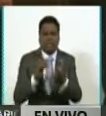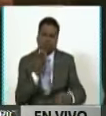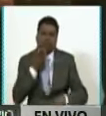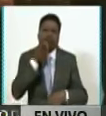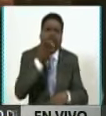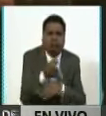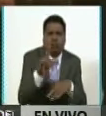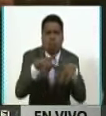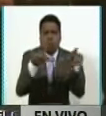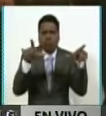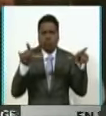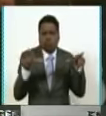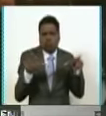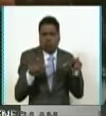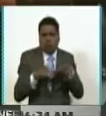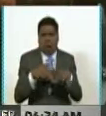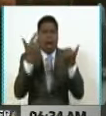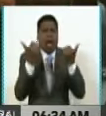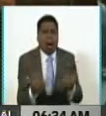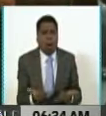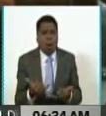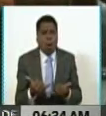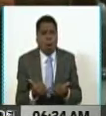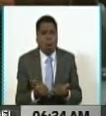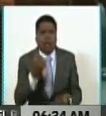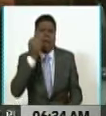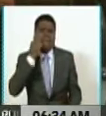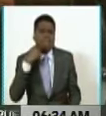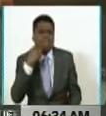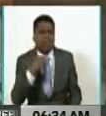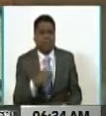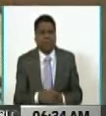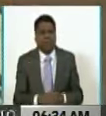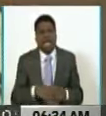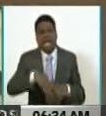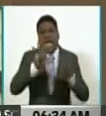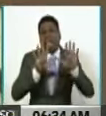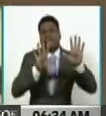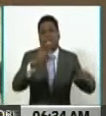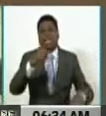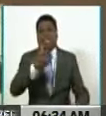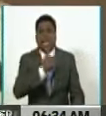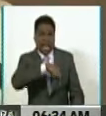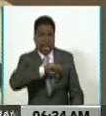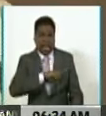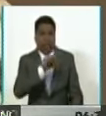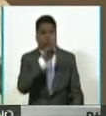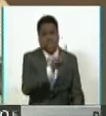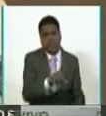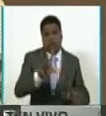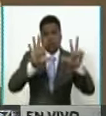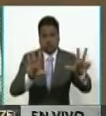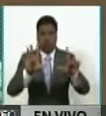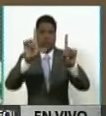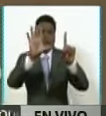Carlos, actual estado Cojedes, muere asesinado el 10 de enero de 1860. No